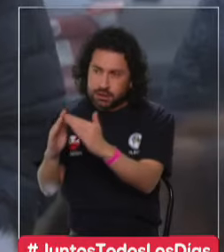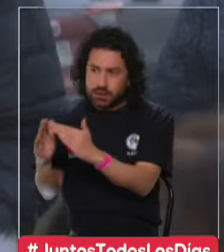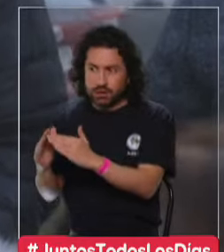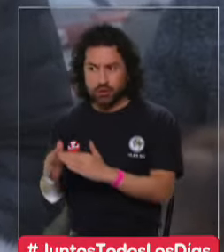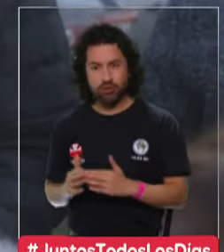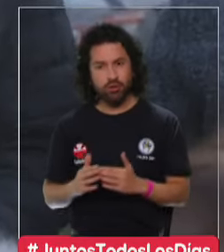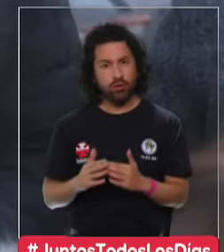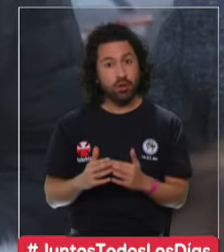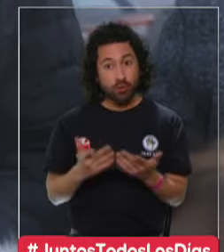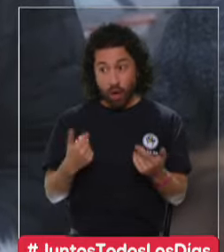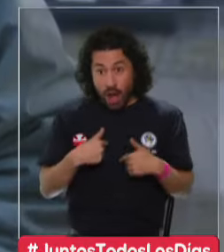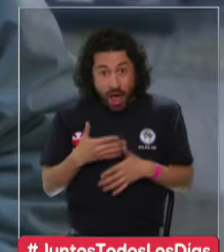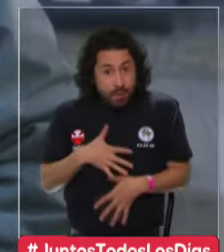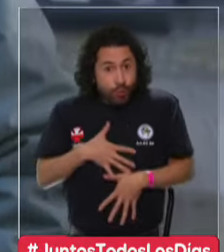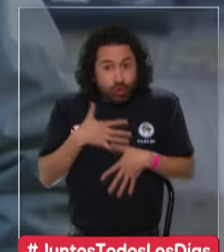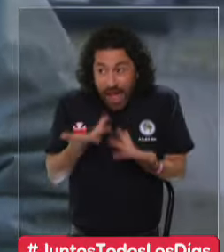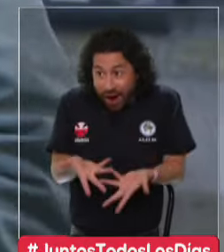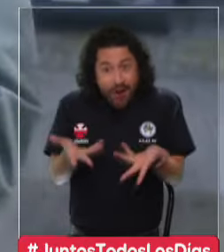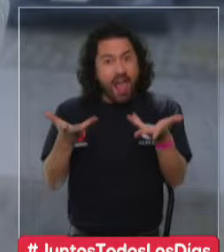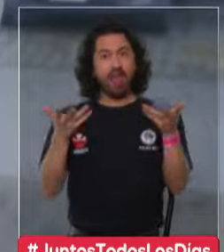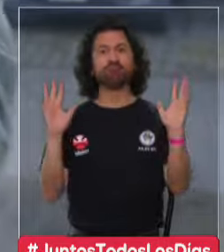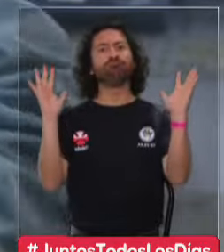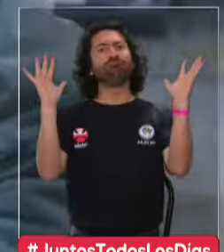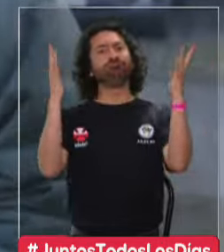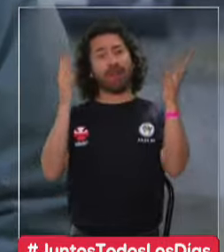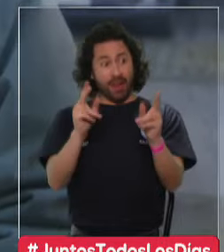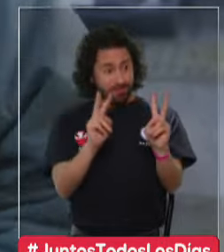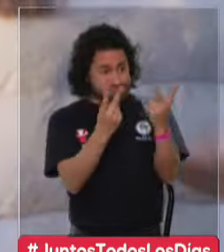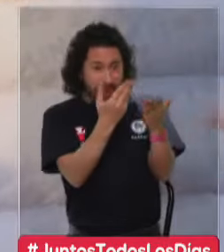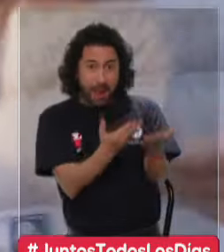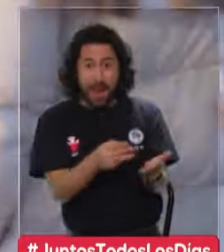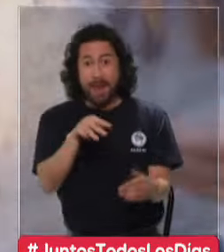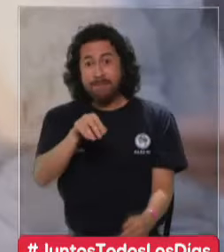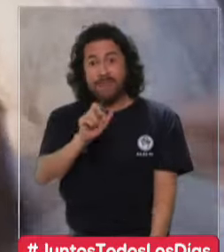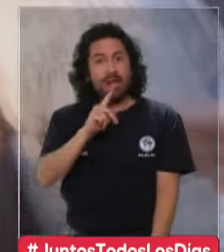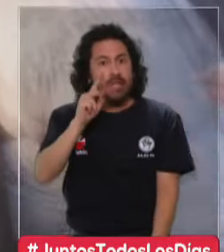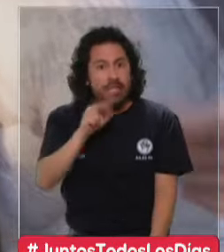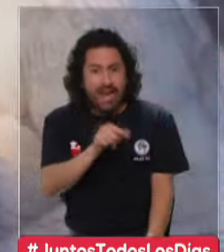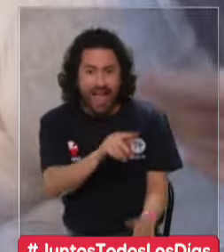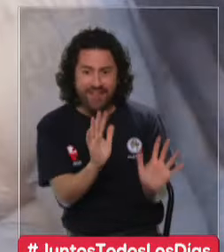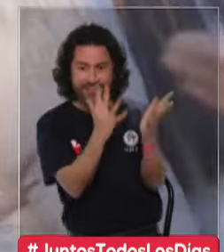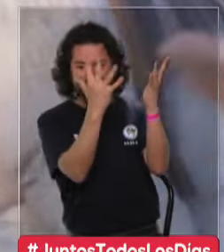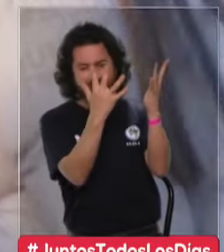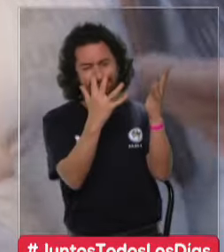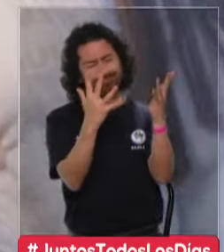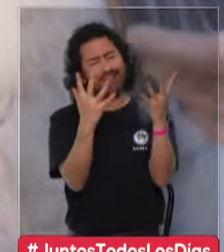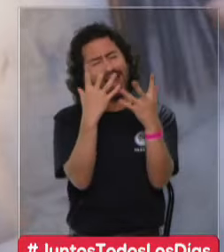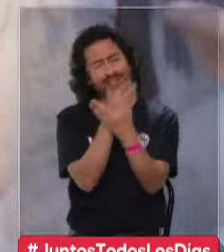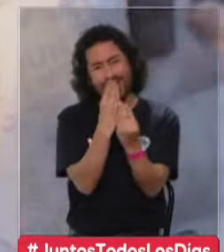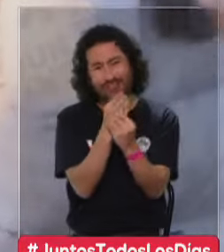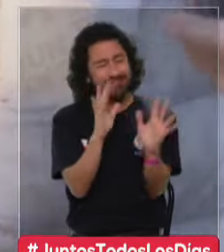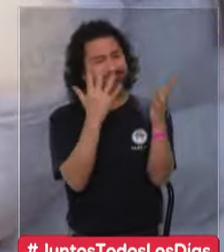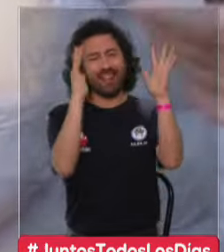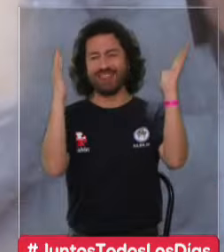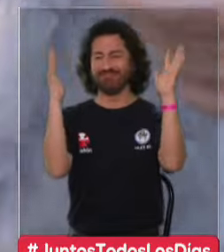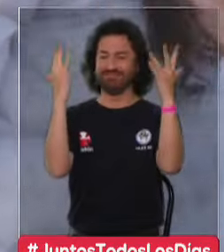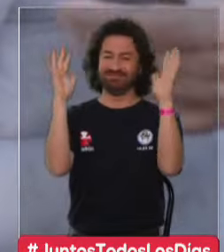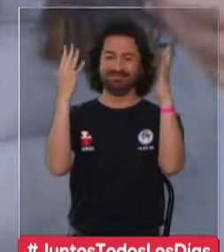es que me emociona hoy día. Hoy día estamos celebrando. Hoy día está la Martina con nosotros. Maravilloso, maravilloso lo que tenemos acá hoy día.